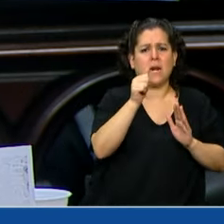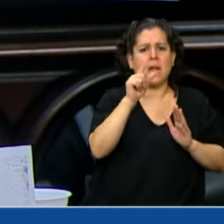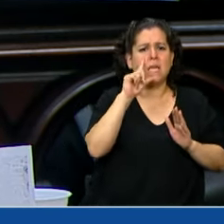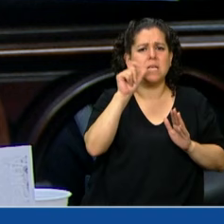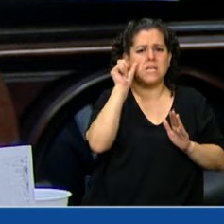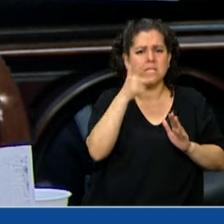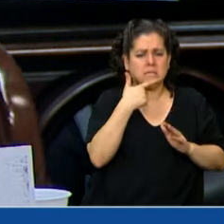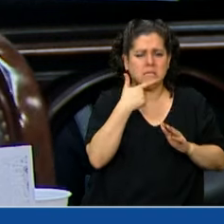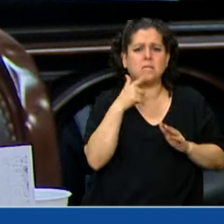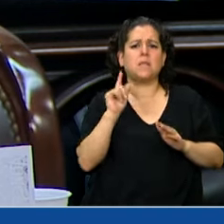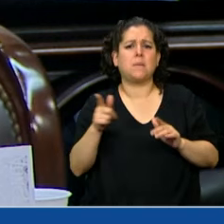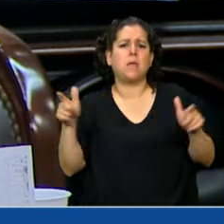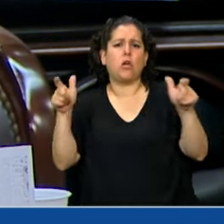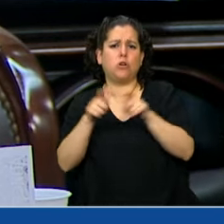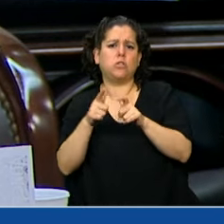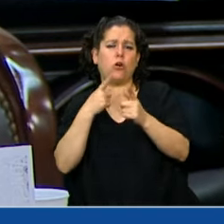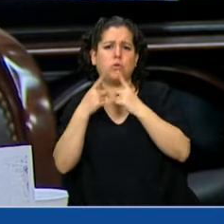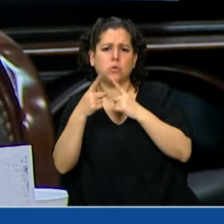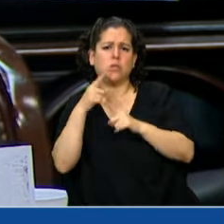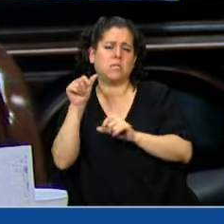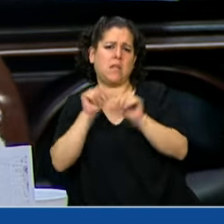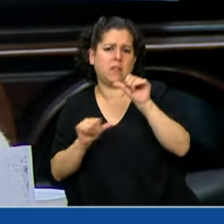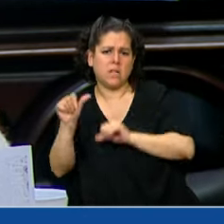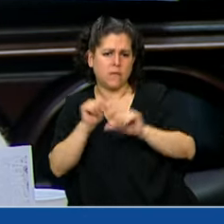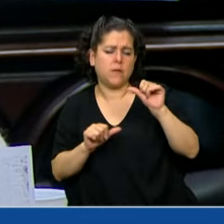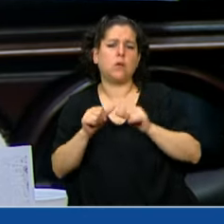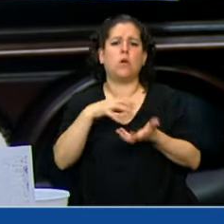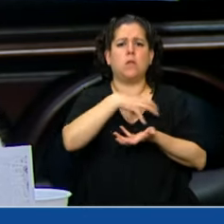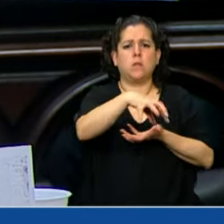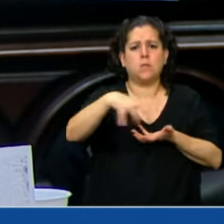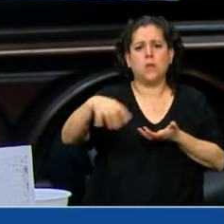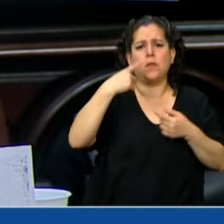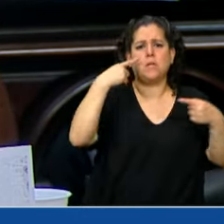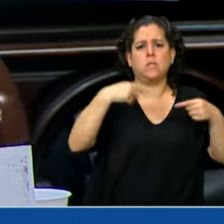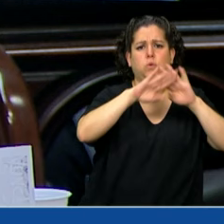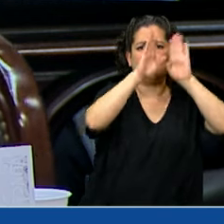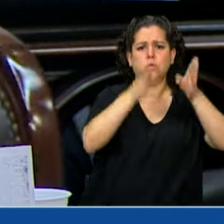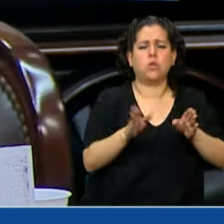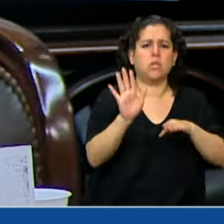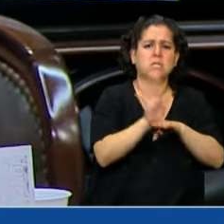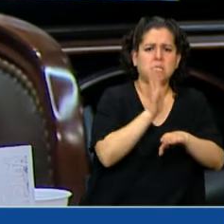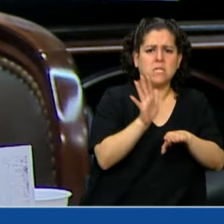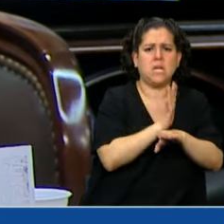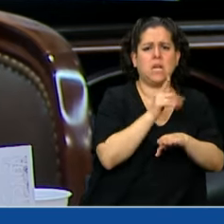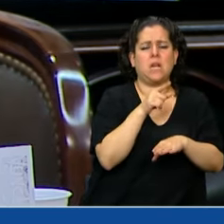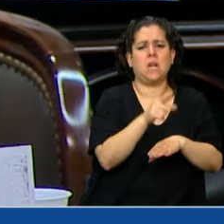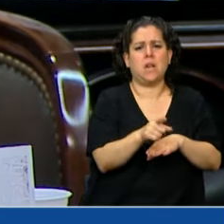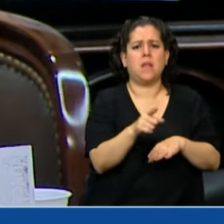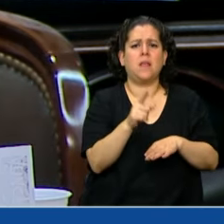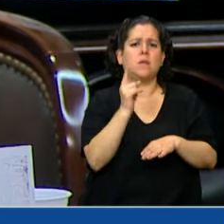comisiones y consejos científicos instituciones del ámbito educativo como el consejo del sin el consejo